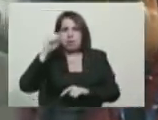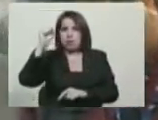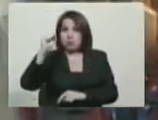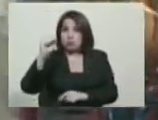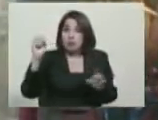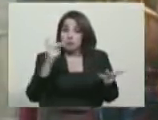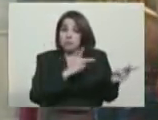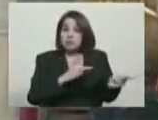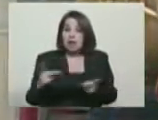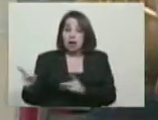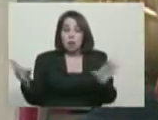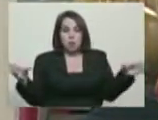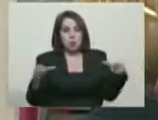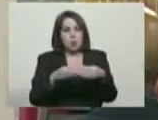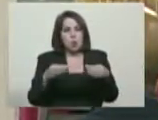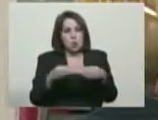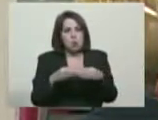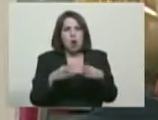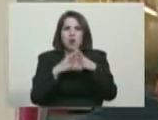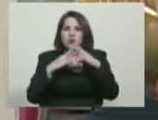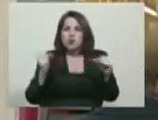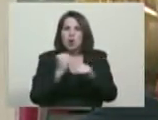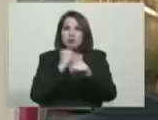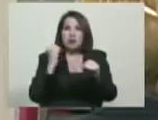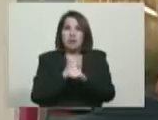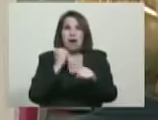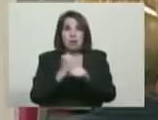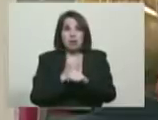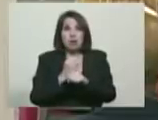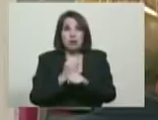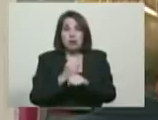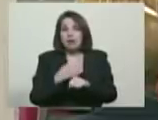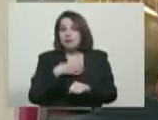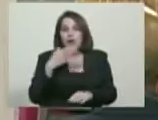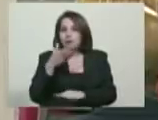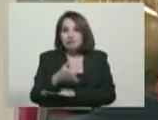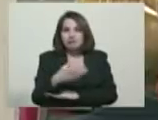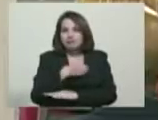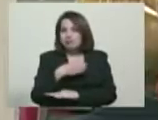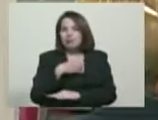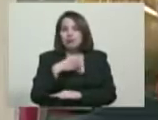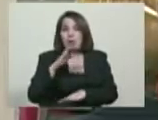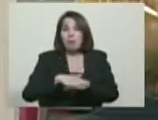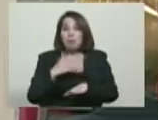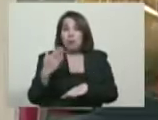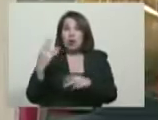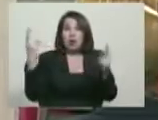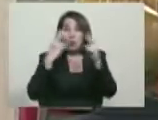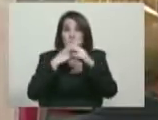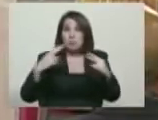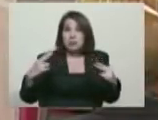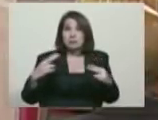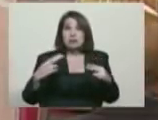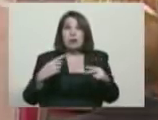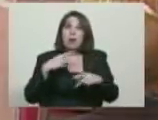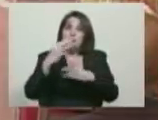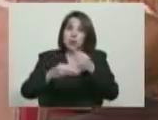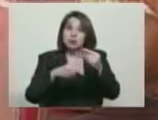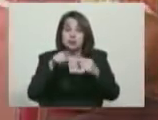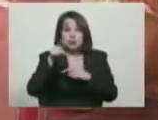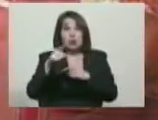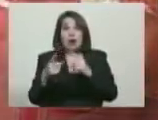un acto grande. No pude, porque tenía que regresar a Venezuela, tenía unos compromisos, pero se desarrolló ese acto